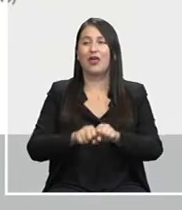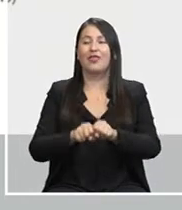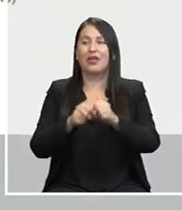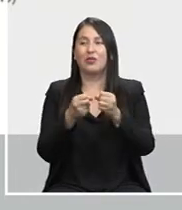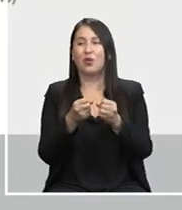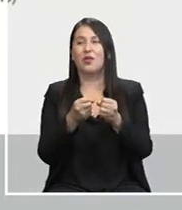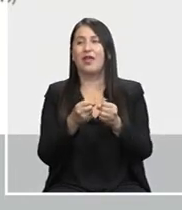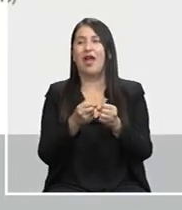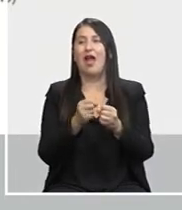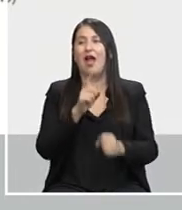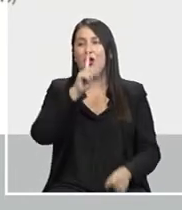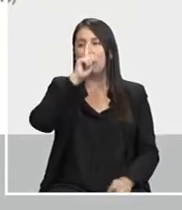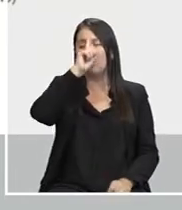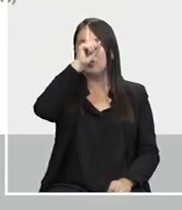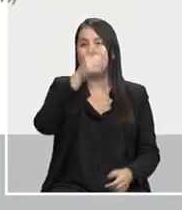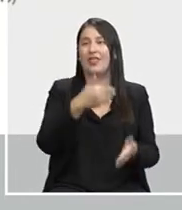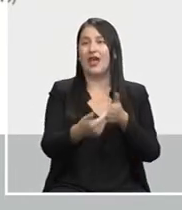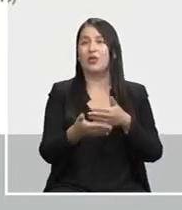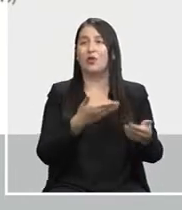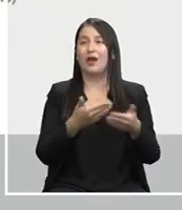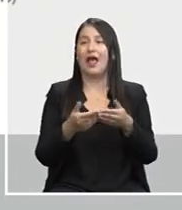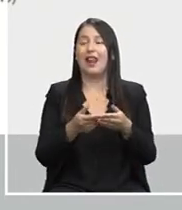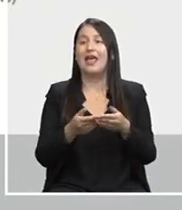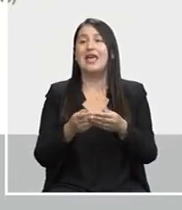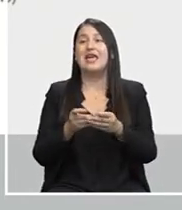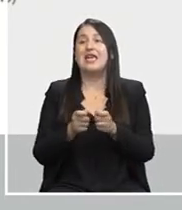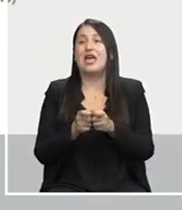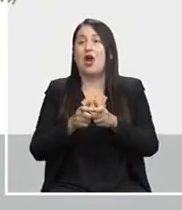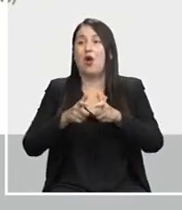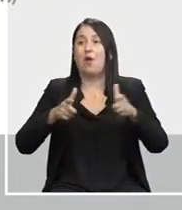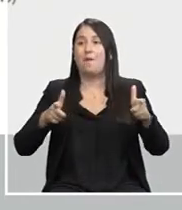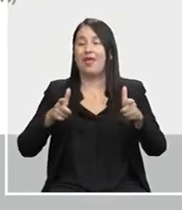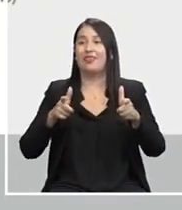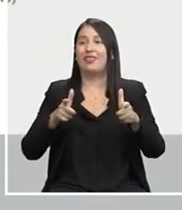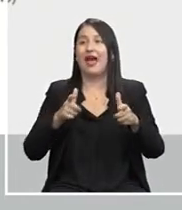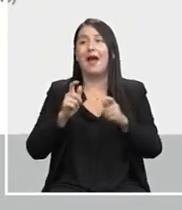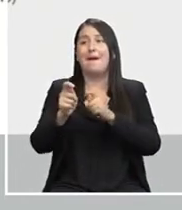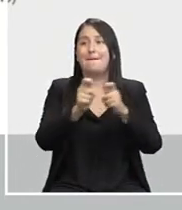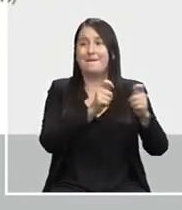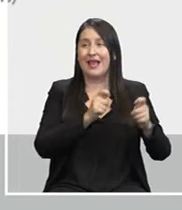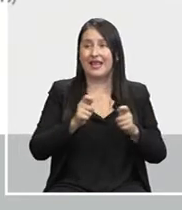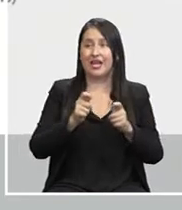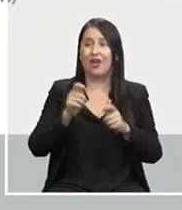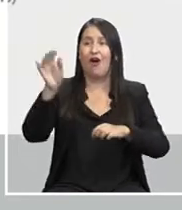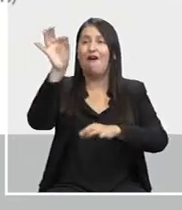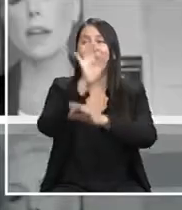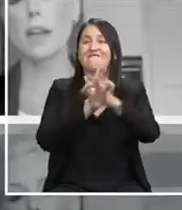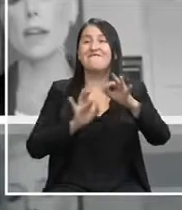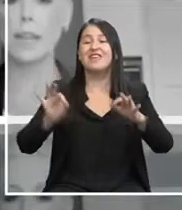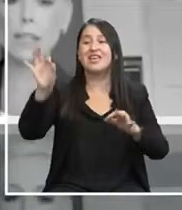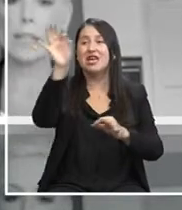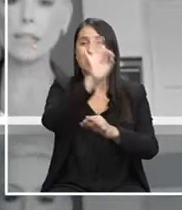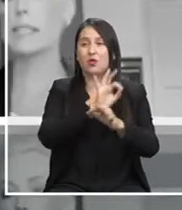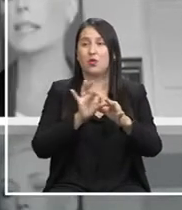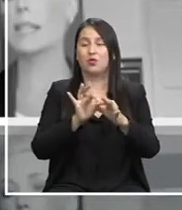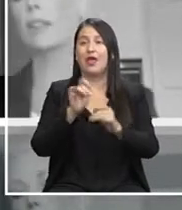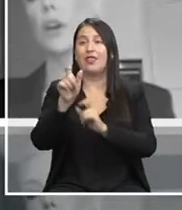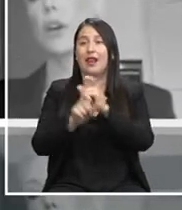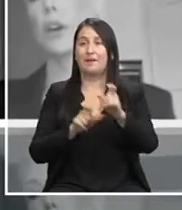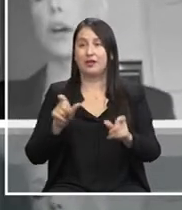hábitats naturales y aumenta los riesgos de que los virus se propaguen de los animales a las personas, por lo tanto, nuevas